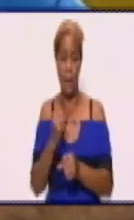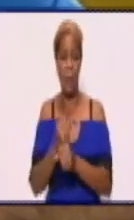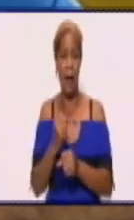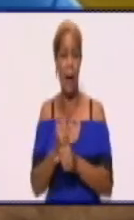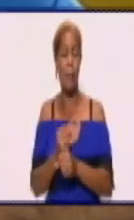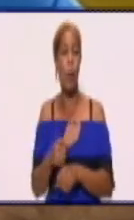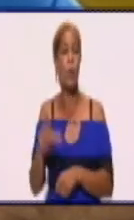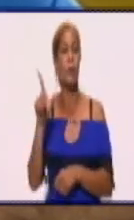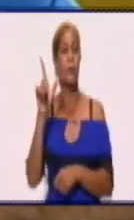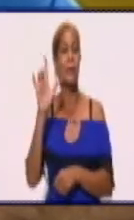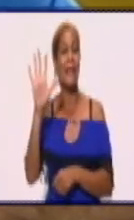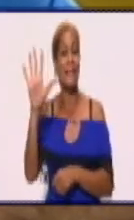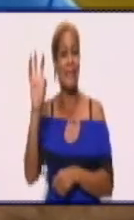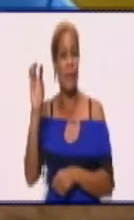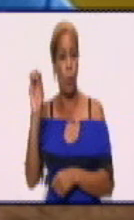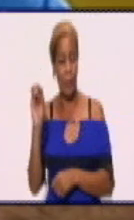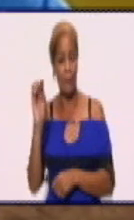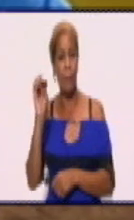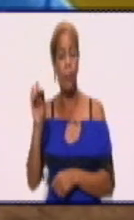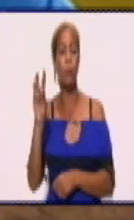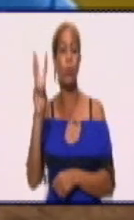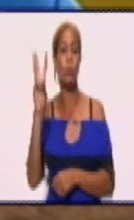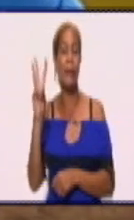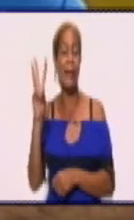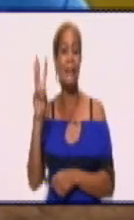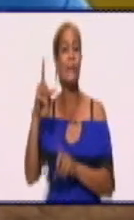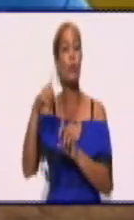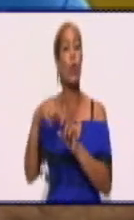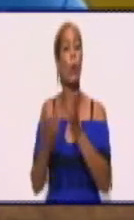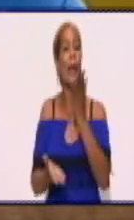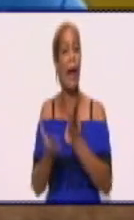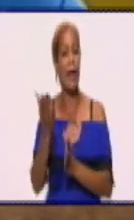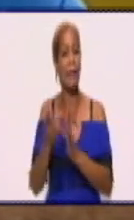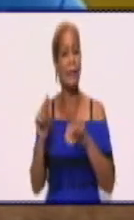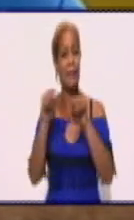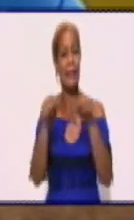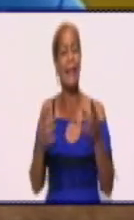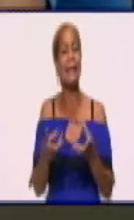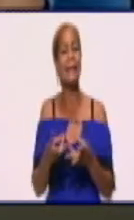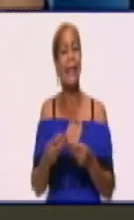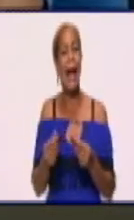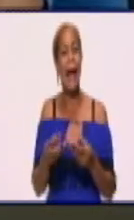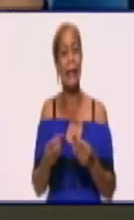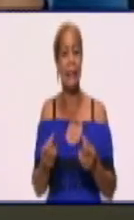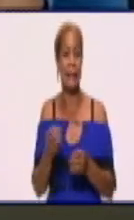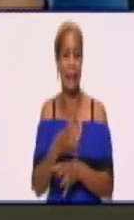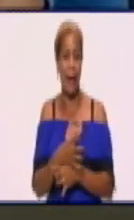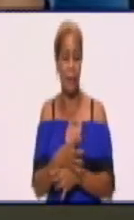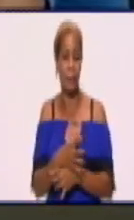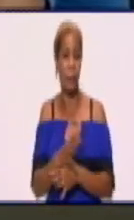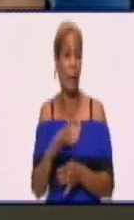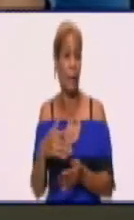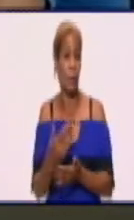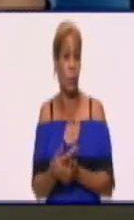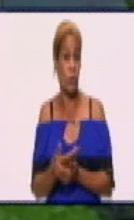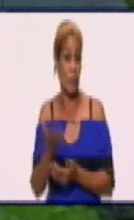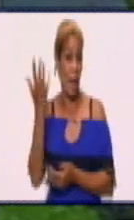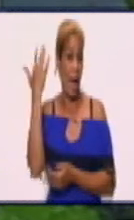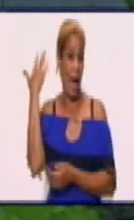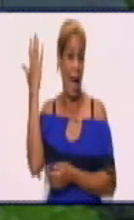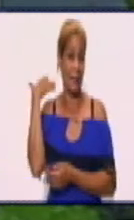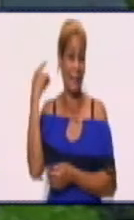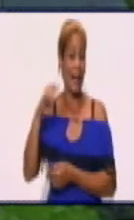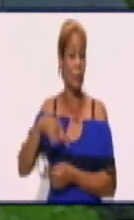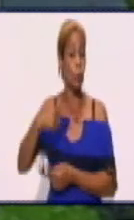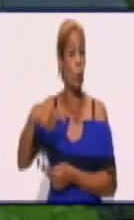de 50.3 toneladas diarias. Si de cuando me dices 80.3 toneladas diarias de